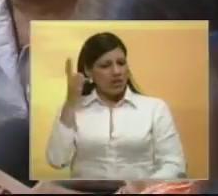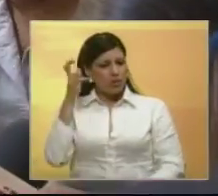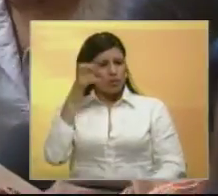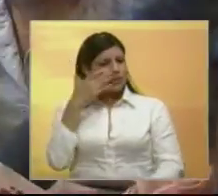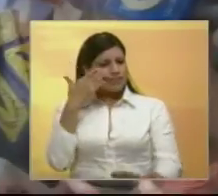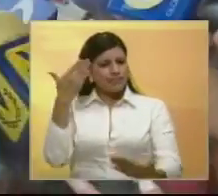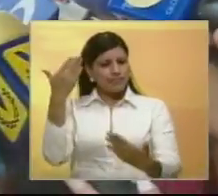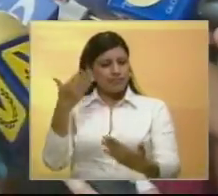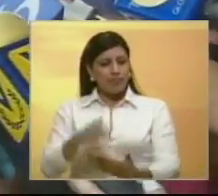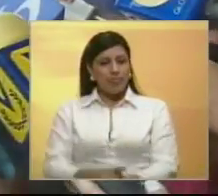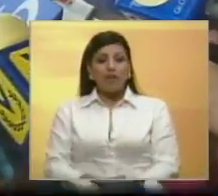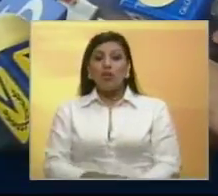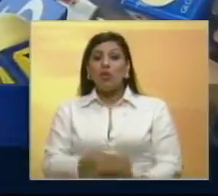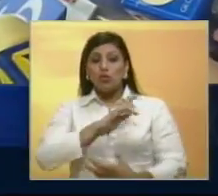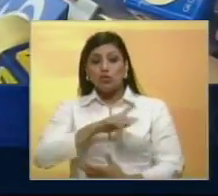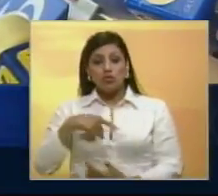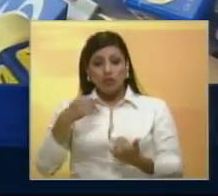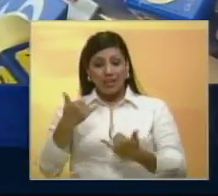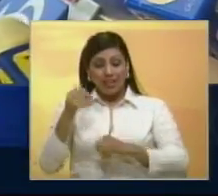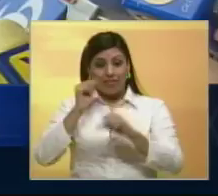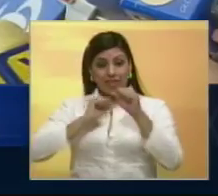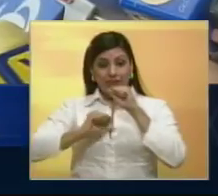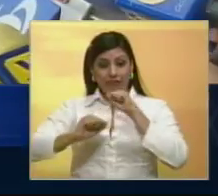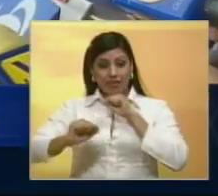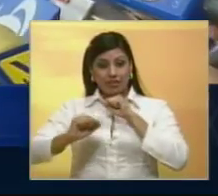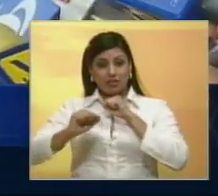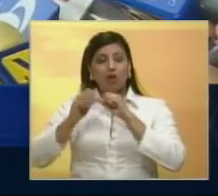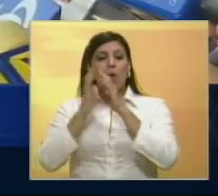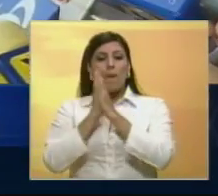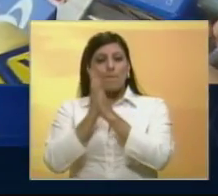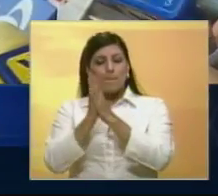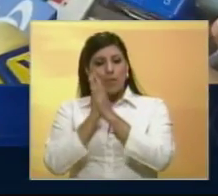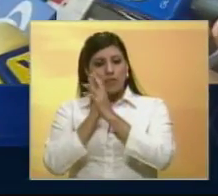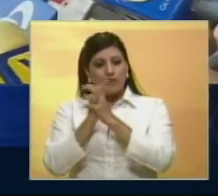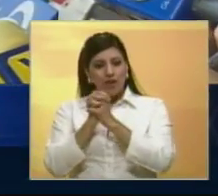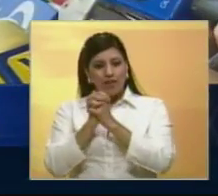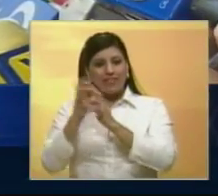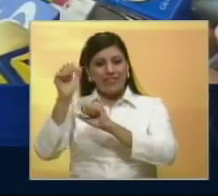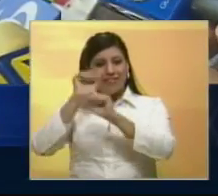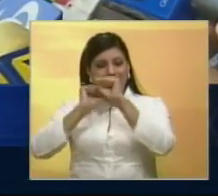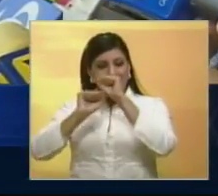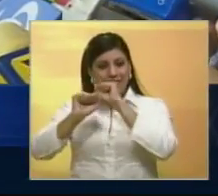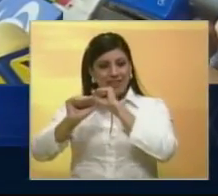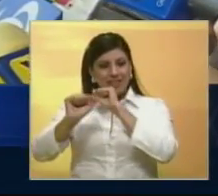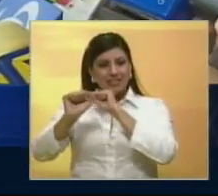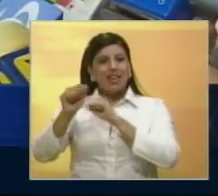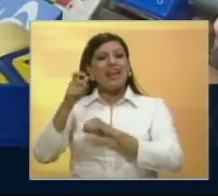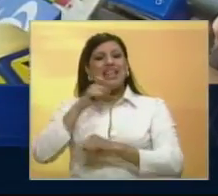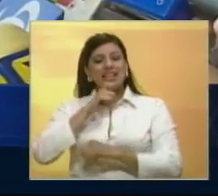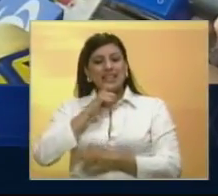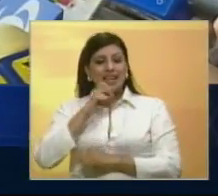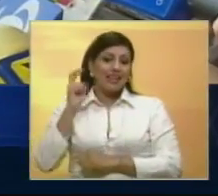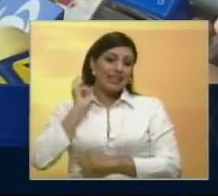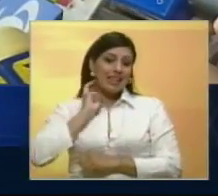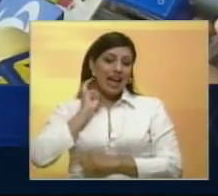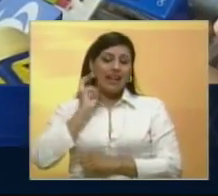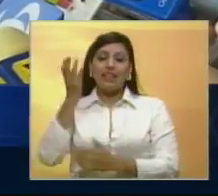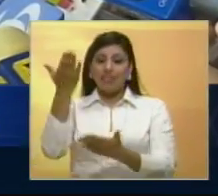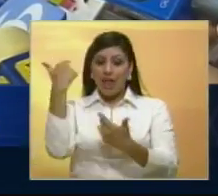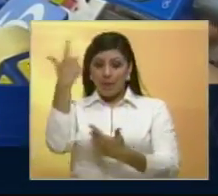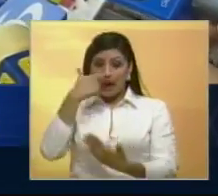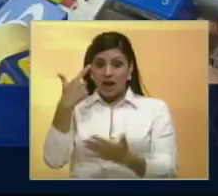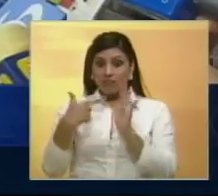las declaraciones. Estamos aquí en la Defensoría pidiéndole a la Defensoría que Tarek William Saab dé la